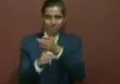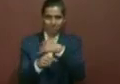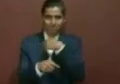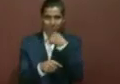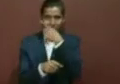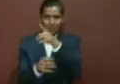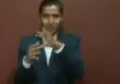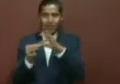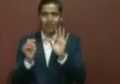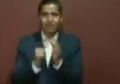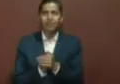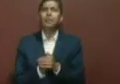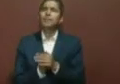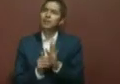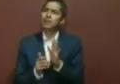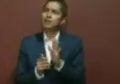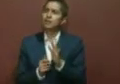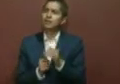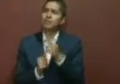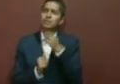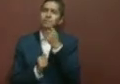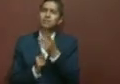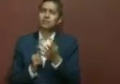la pena destacarlo, pues